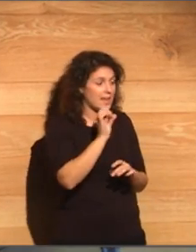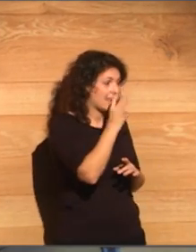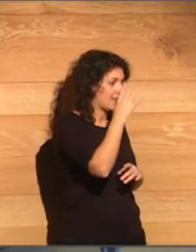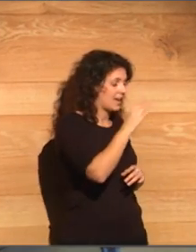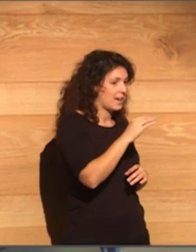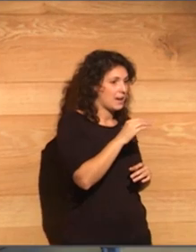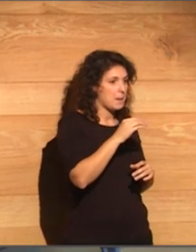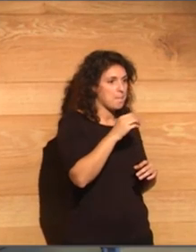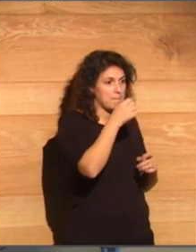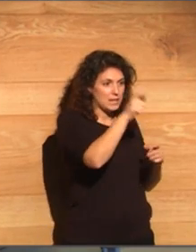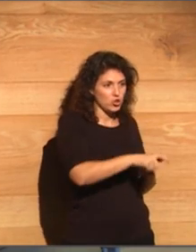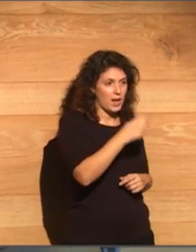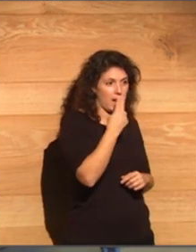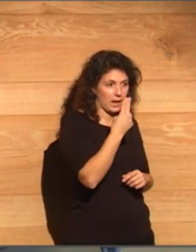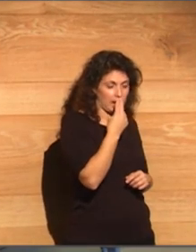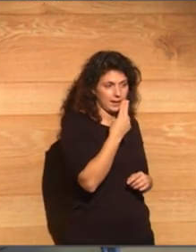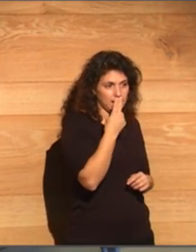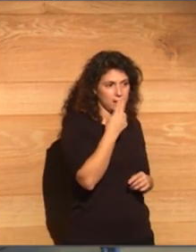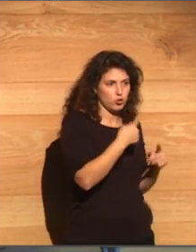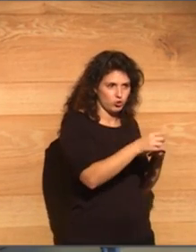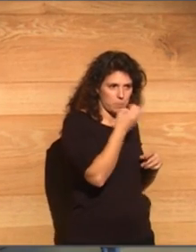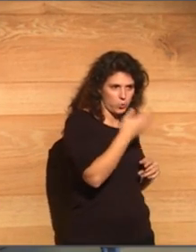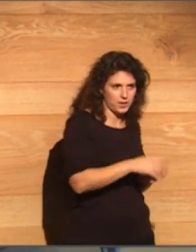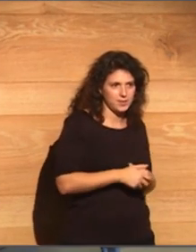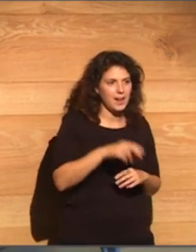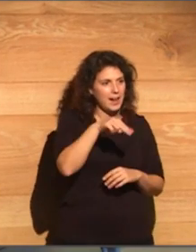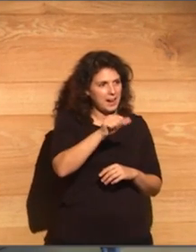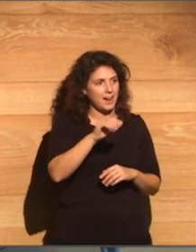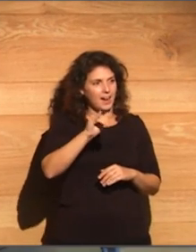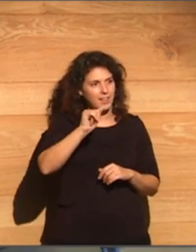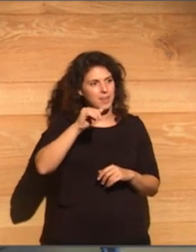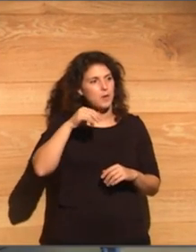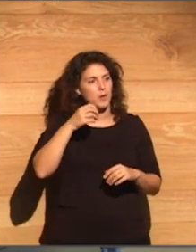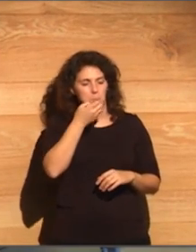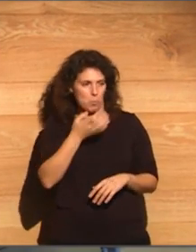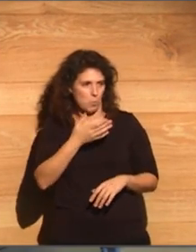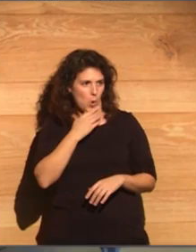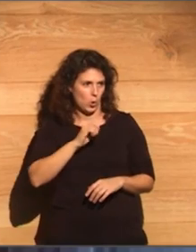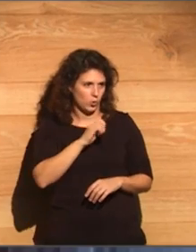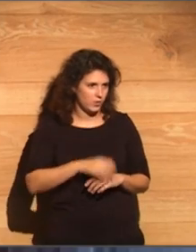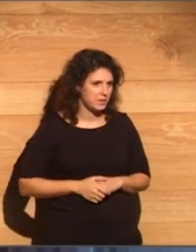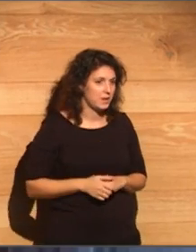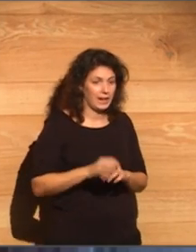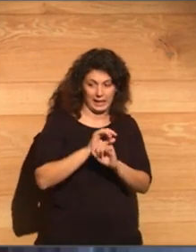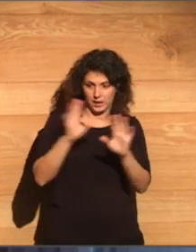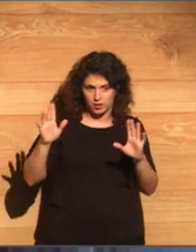cosas buenas de Hitler. Esa la... un día os lo prometo que lo hago. El nazi molón. El... Sí,